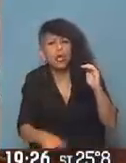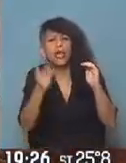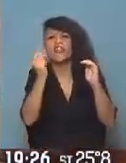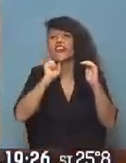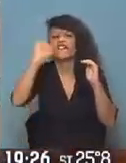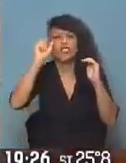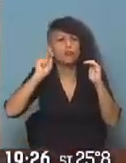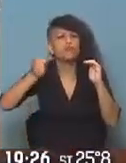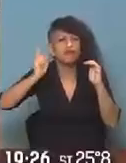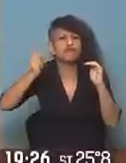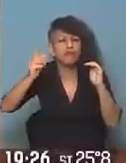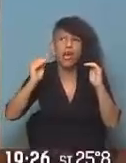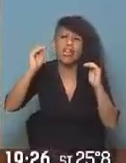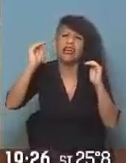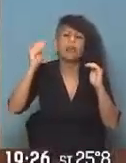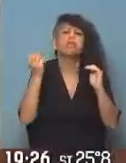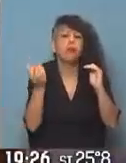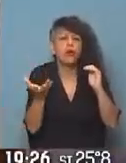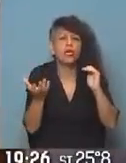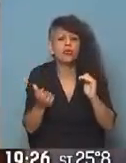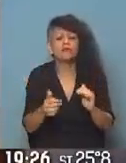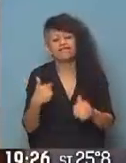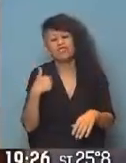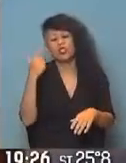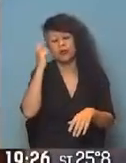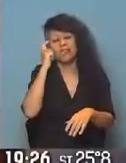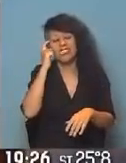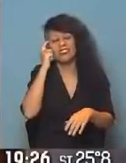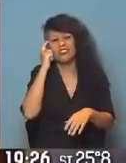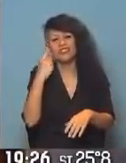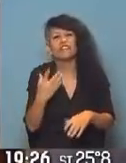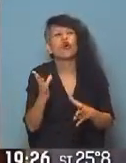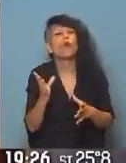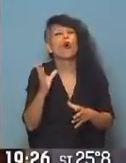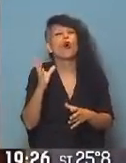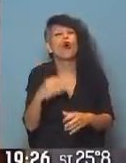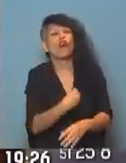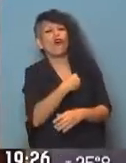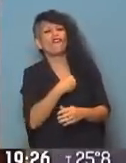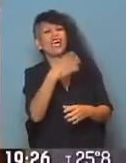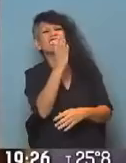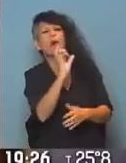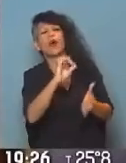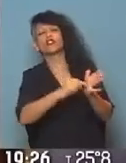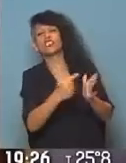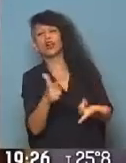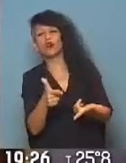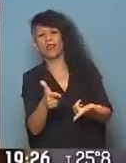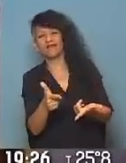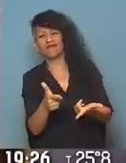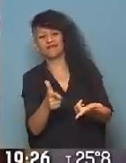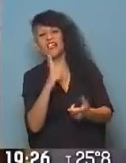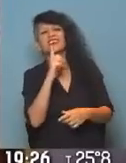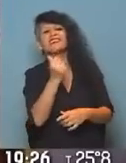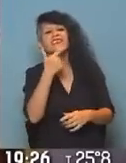alta soy yo creo que hay un componente de que no hay qué le diría en un banco central que te va a poner una tasa tan alta que te va a